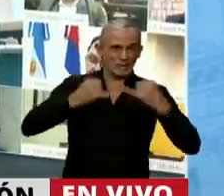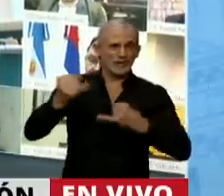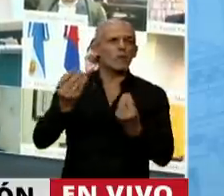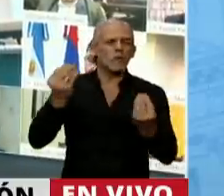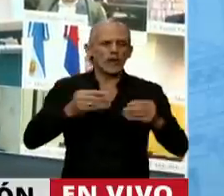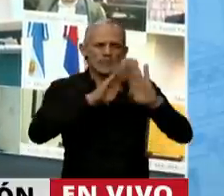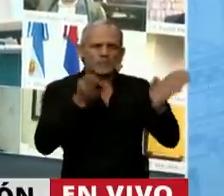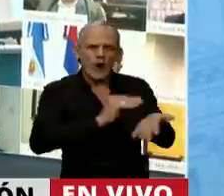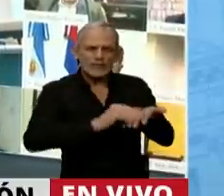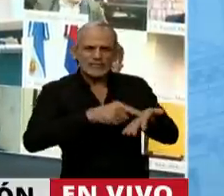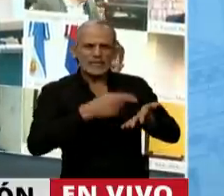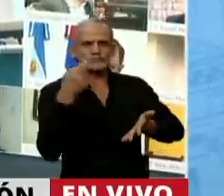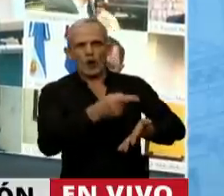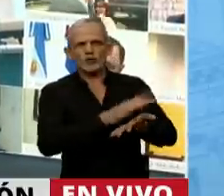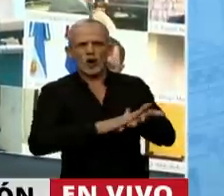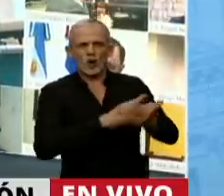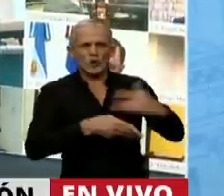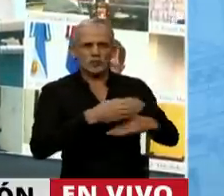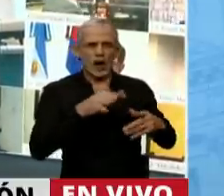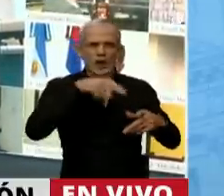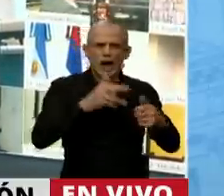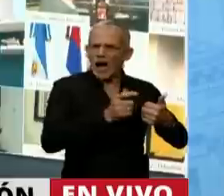la Oficina Anticorrupción había dejado de ser querellante.